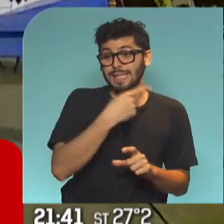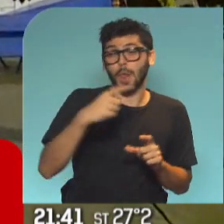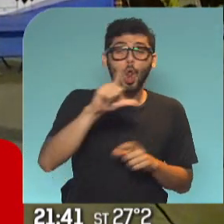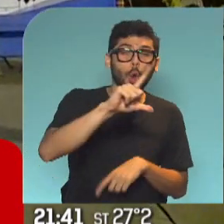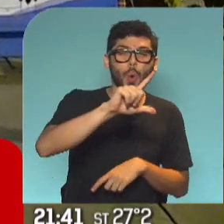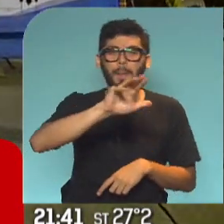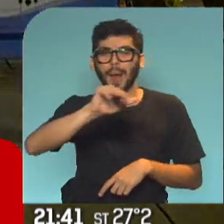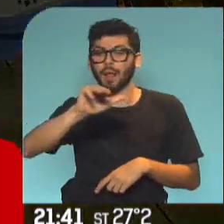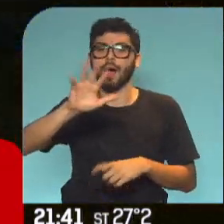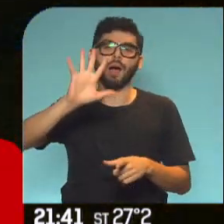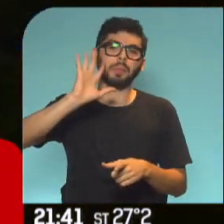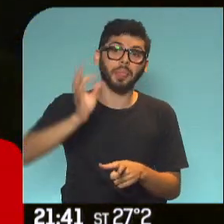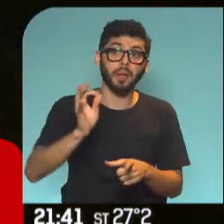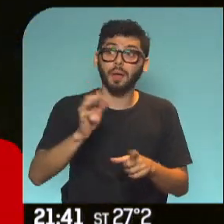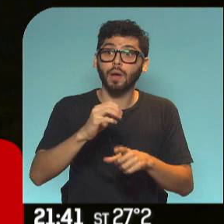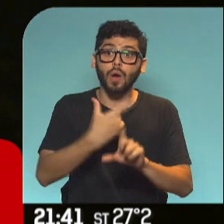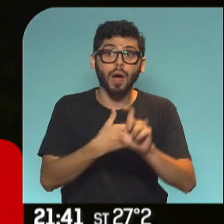era para quién iban a ser destinadas